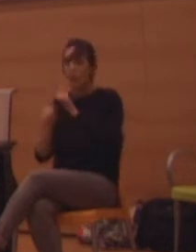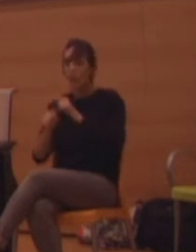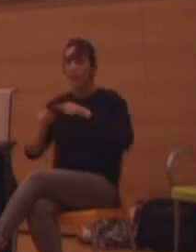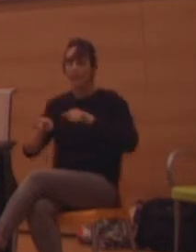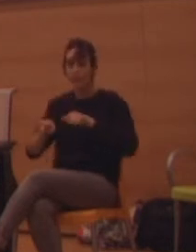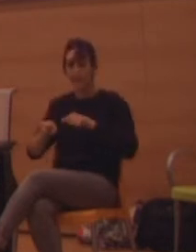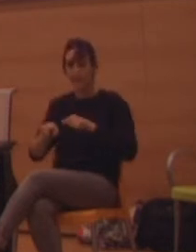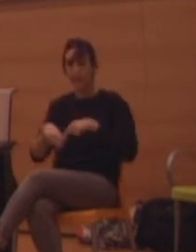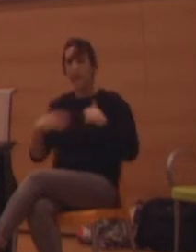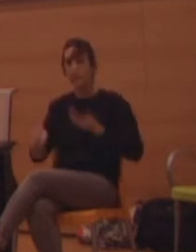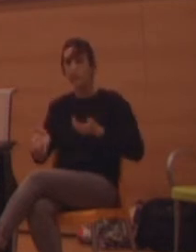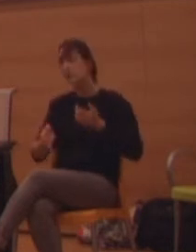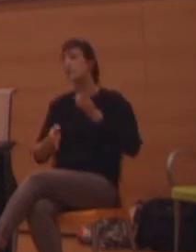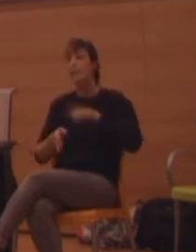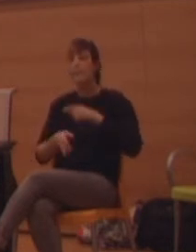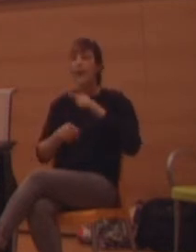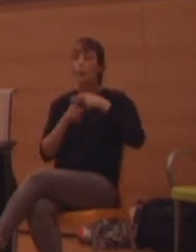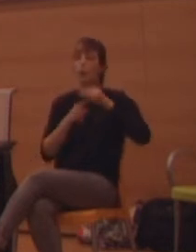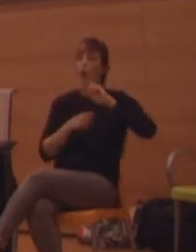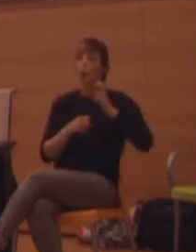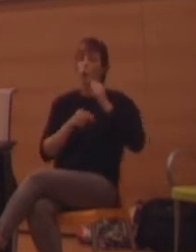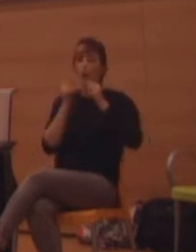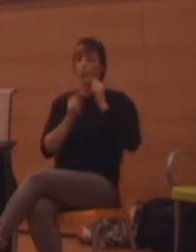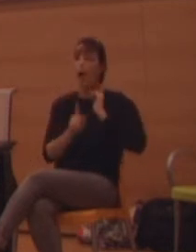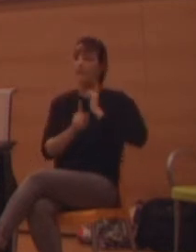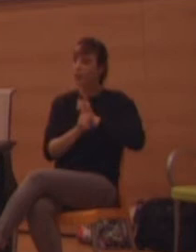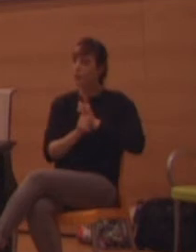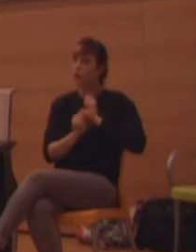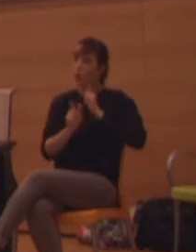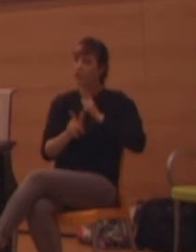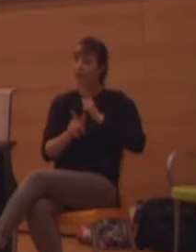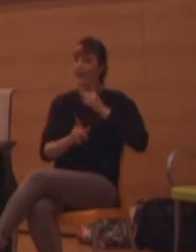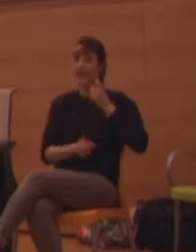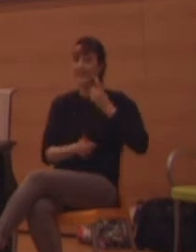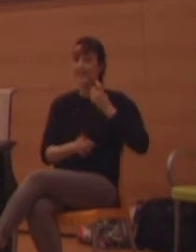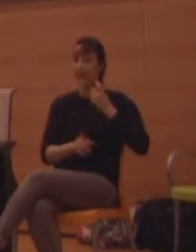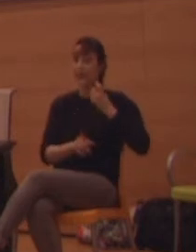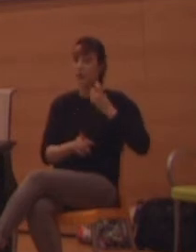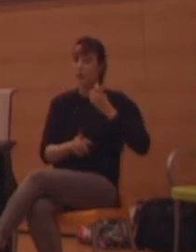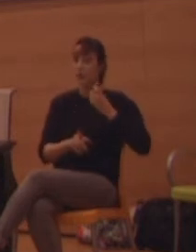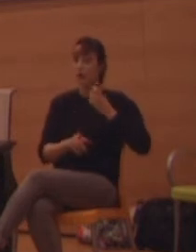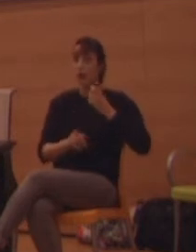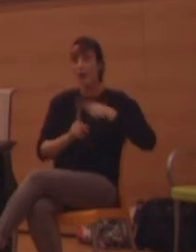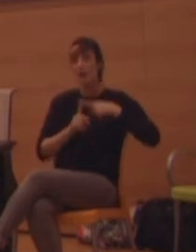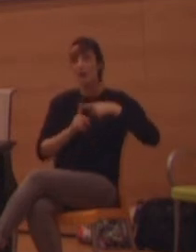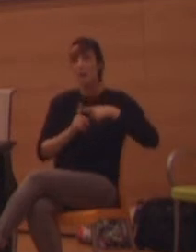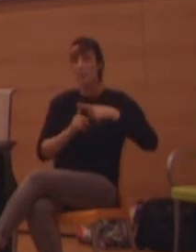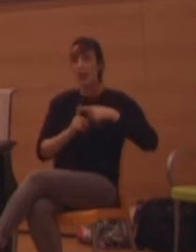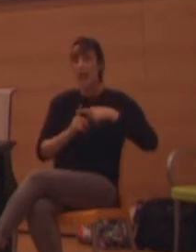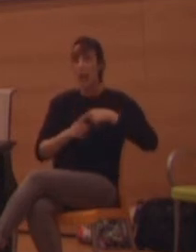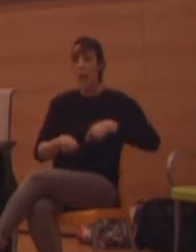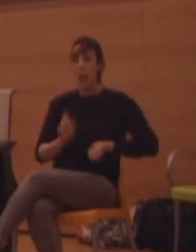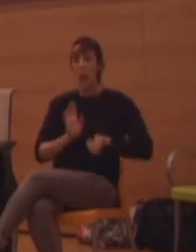la extremidad adecuada, utilizar productos antibióticos si son necesarios a nivel local, y después apósitos